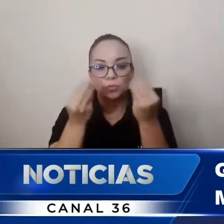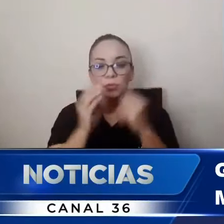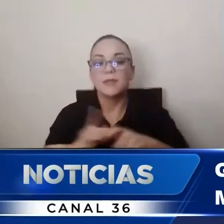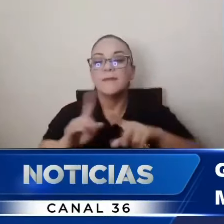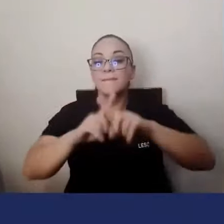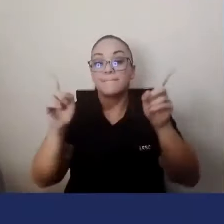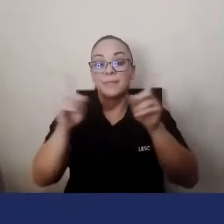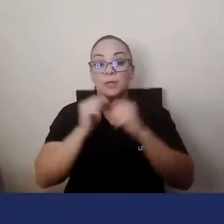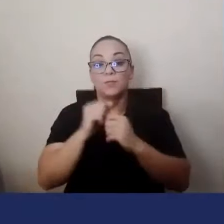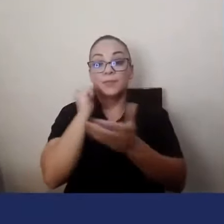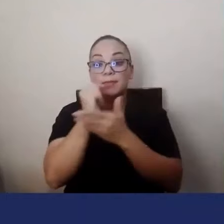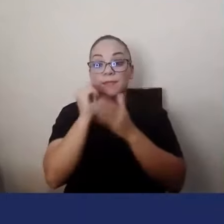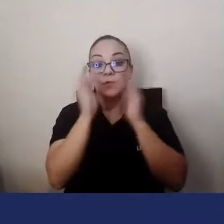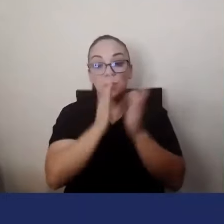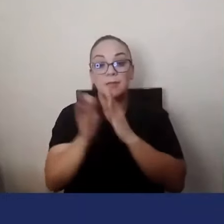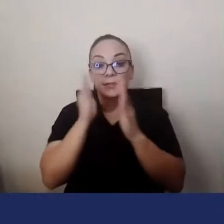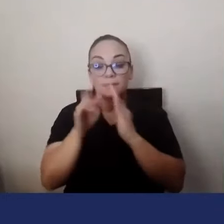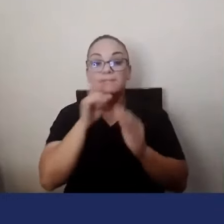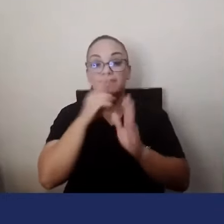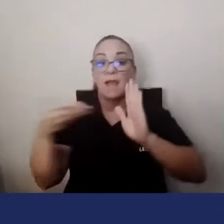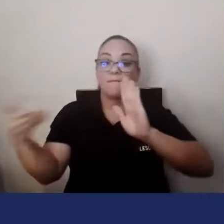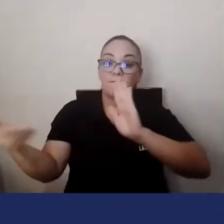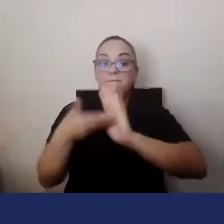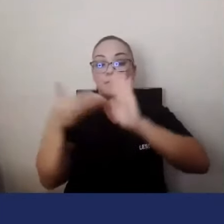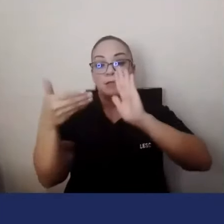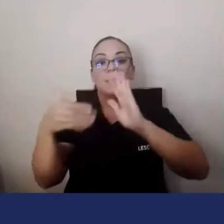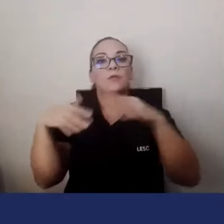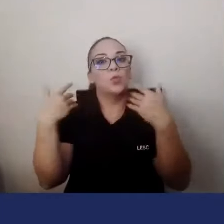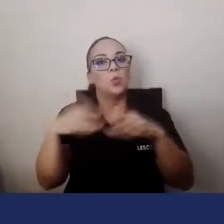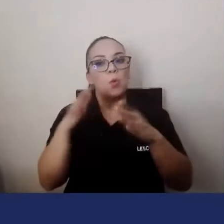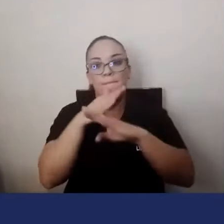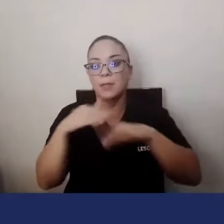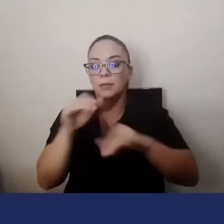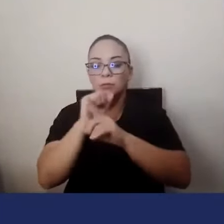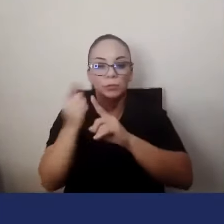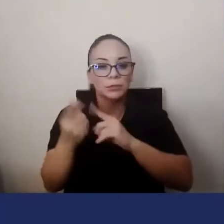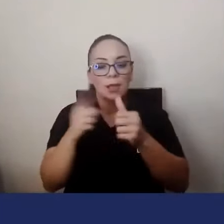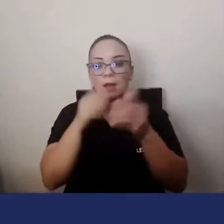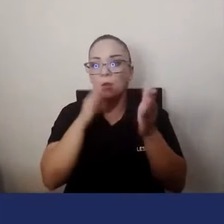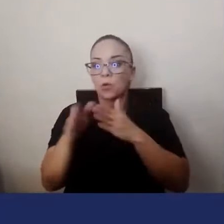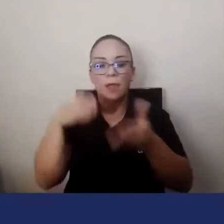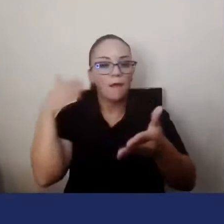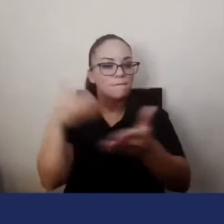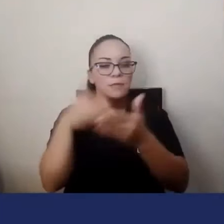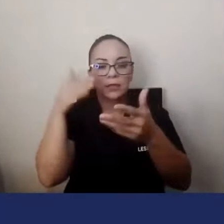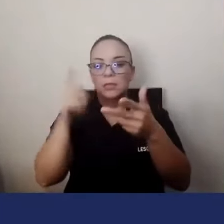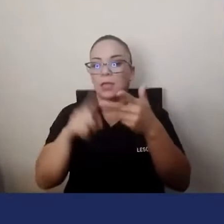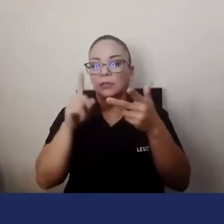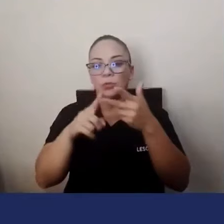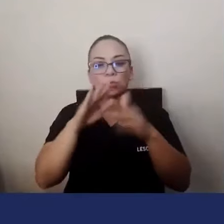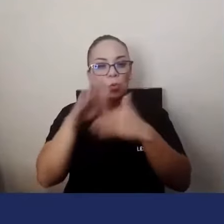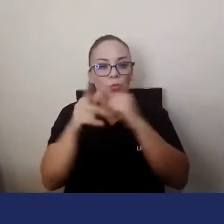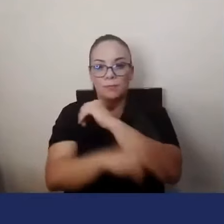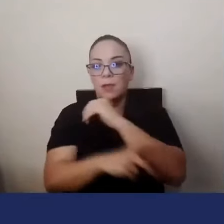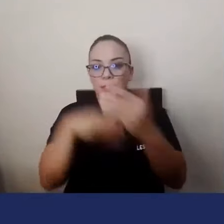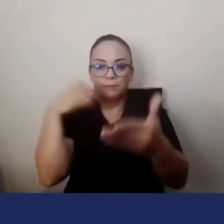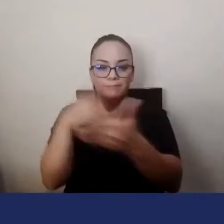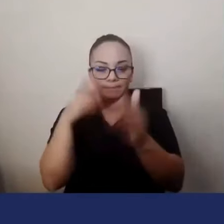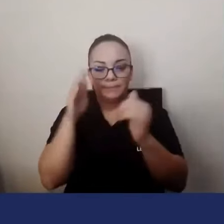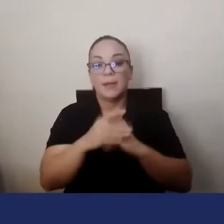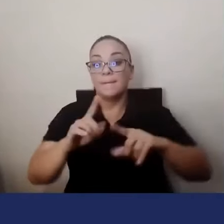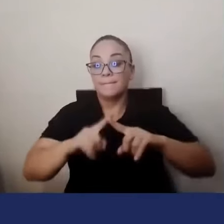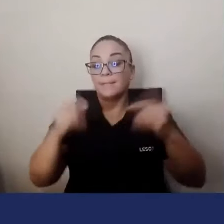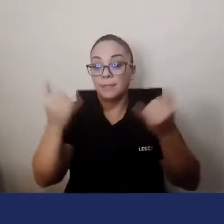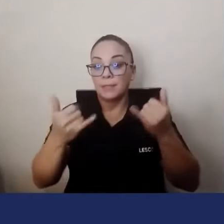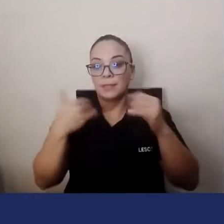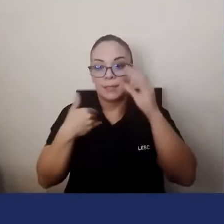está afectando la paz social, el orden, el desarrollo del país. Hoy día tenemos presencia de